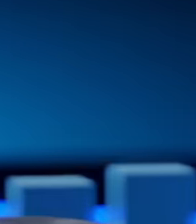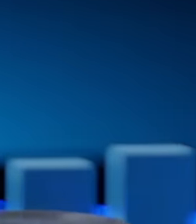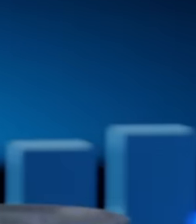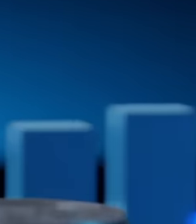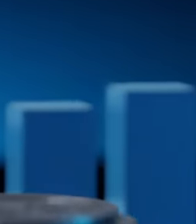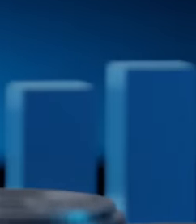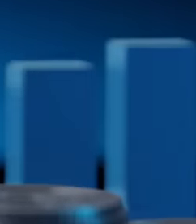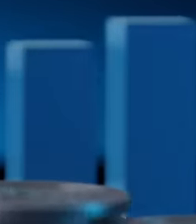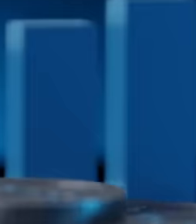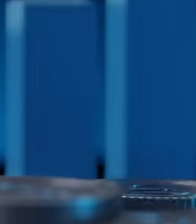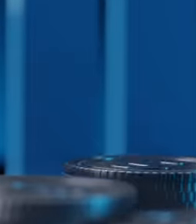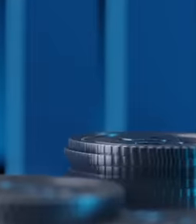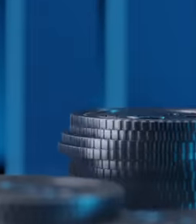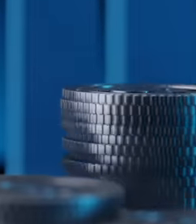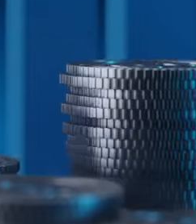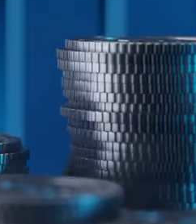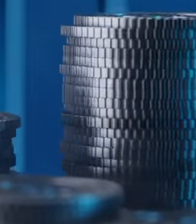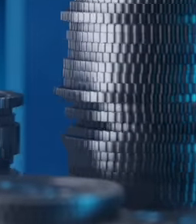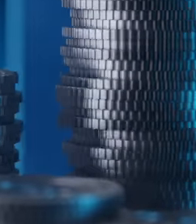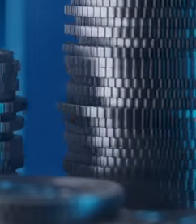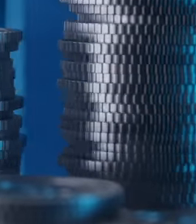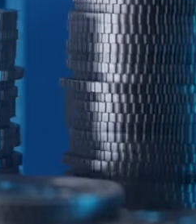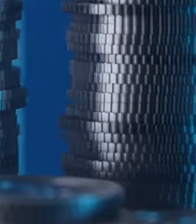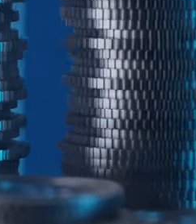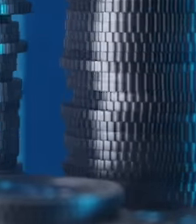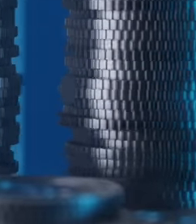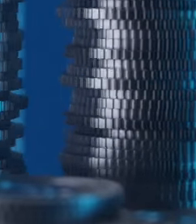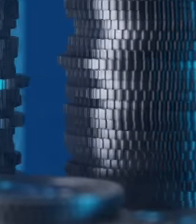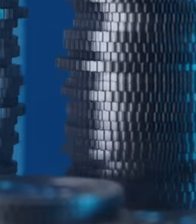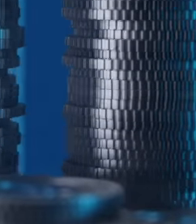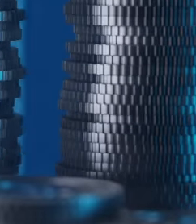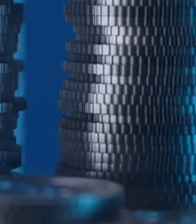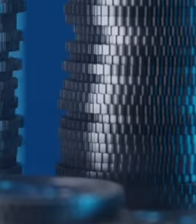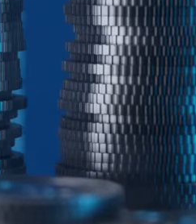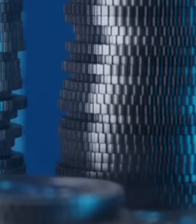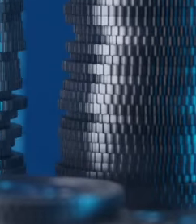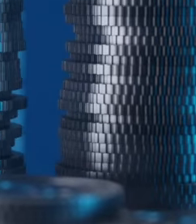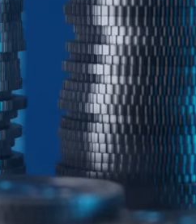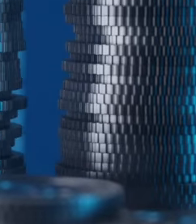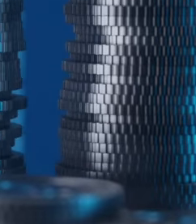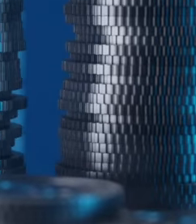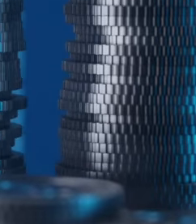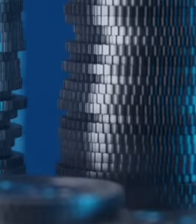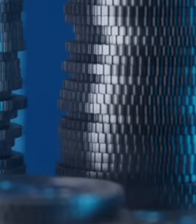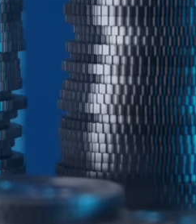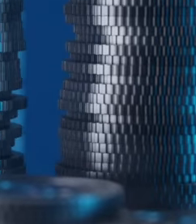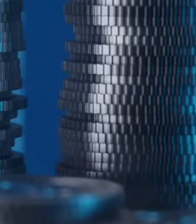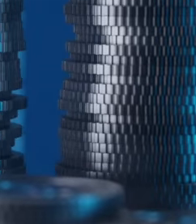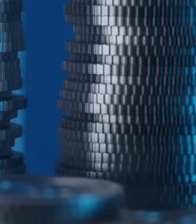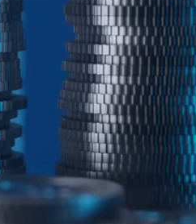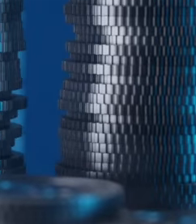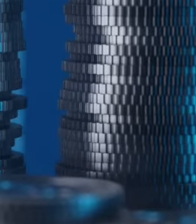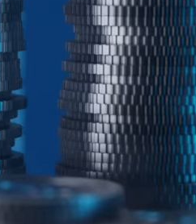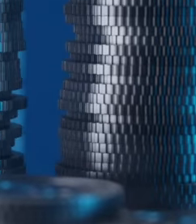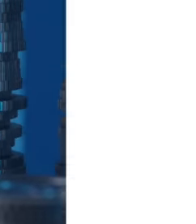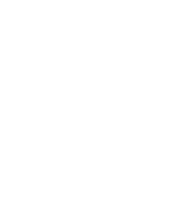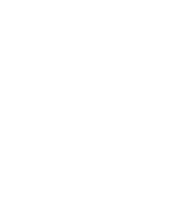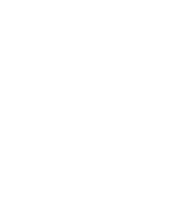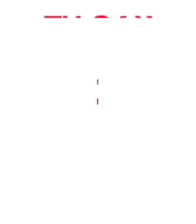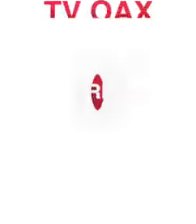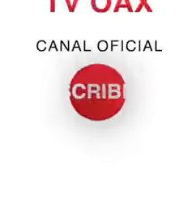de México, del Banco de México, así es que pudiéramos tener informe real, verídico, de parte de su